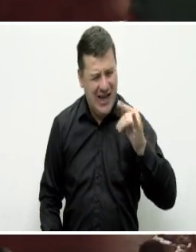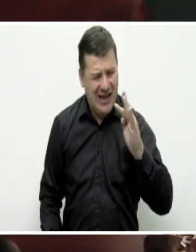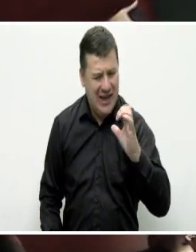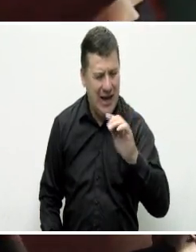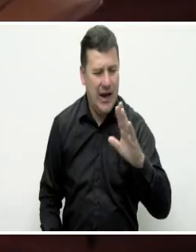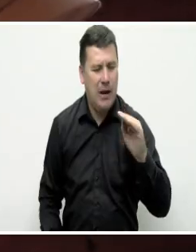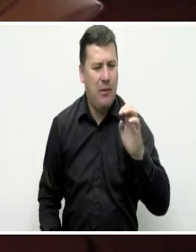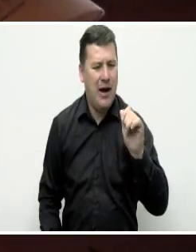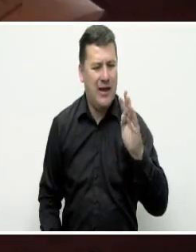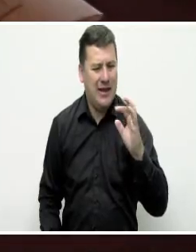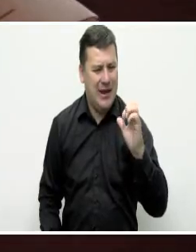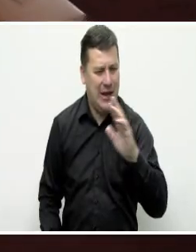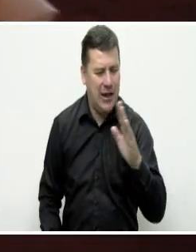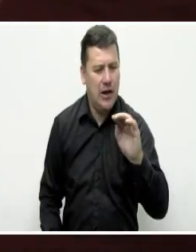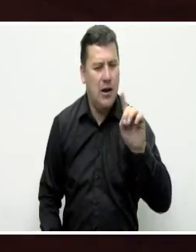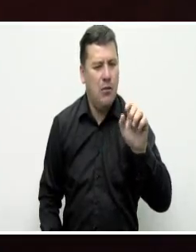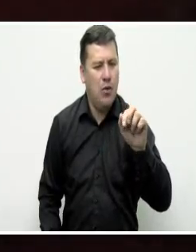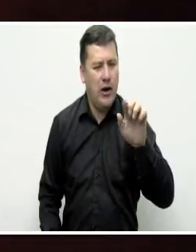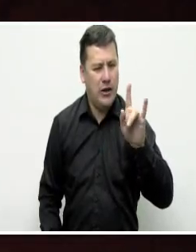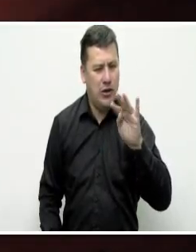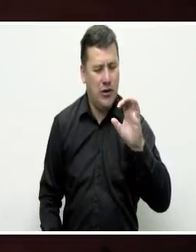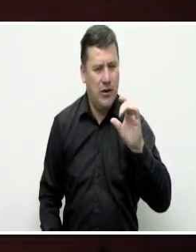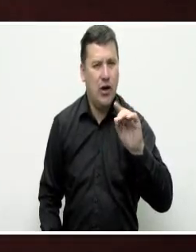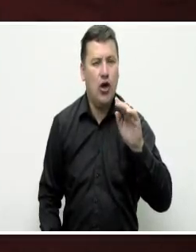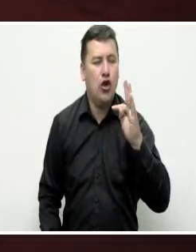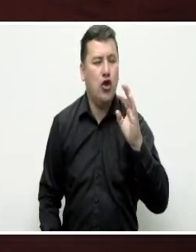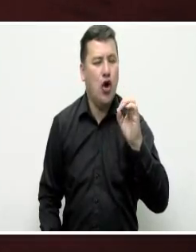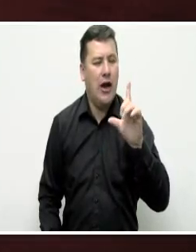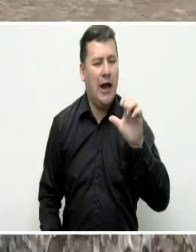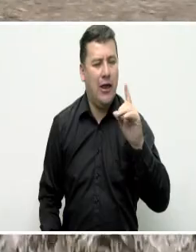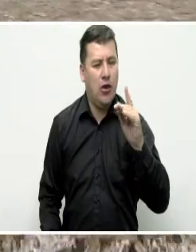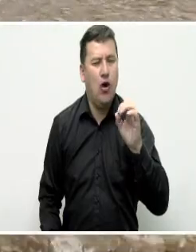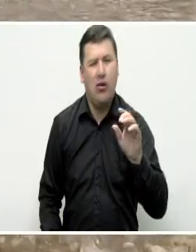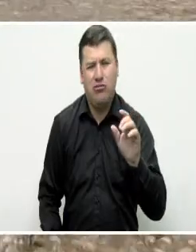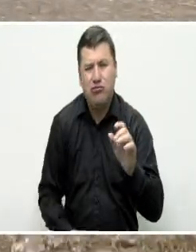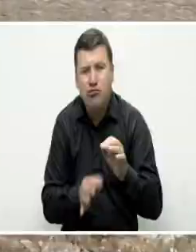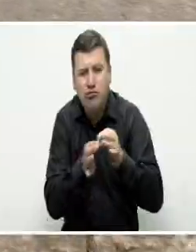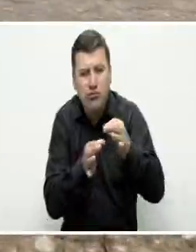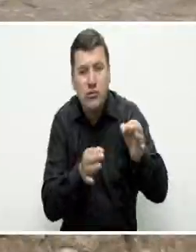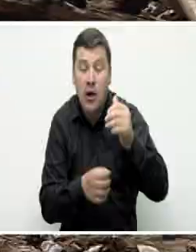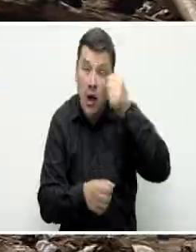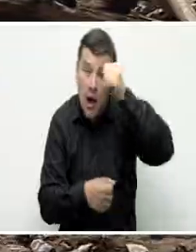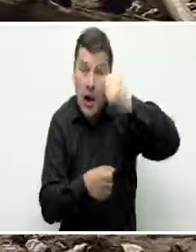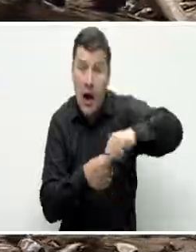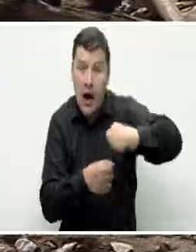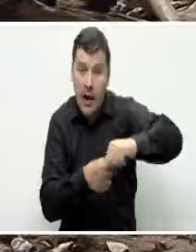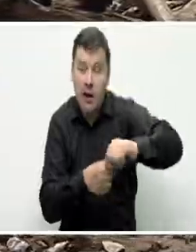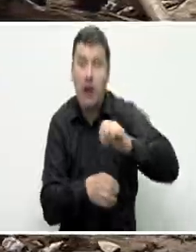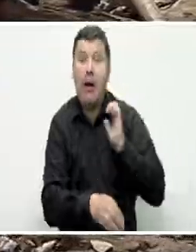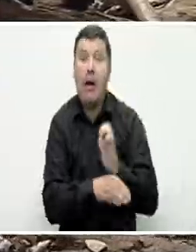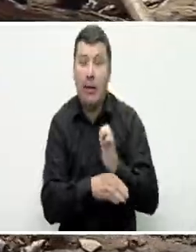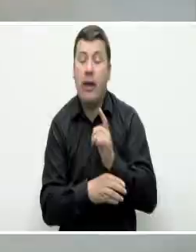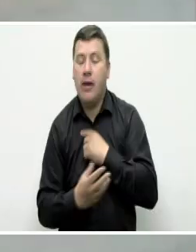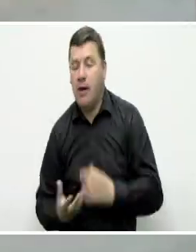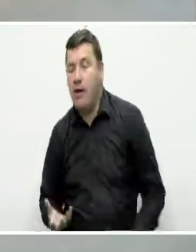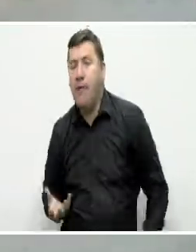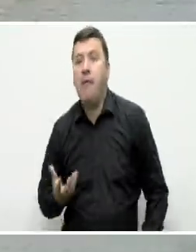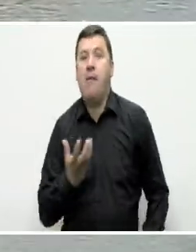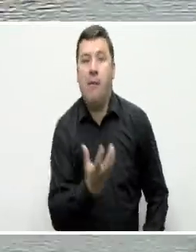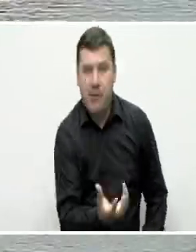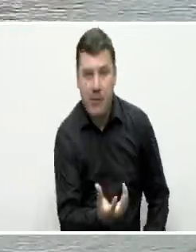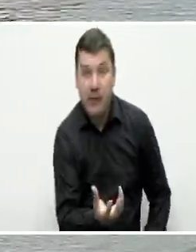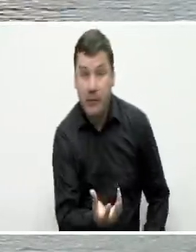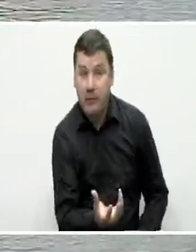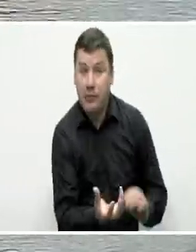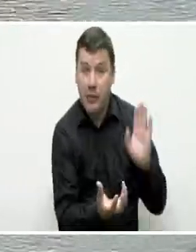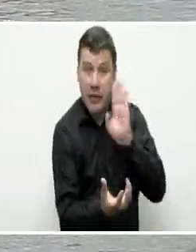La Bateca, Puerto Santander, Toledo y Ragombalia. En Arauca la entidad se ha hecho presente en la capital del